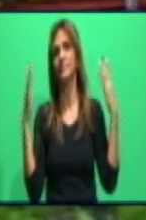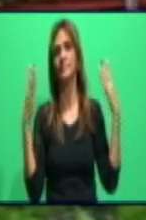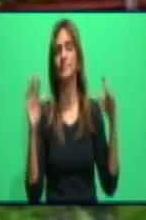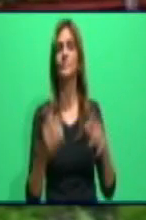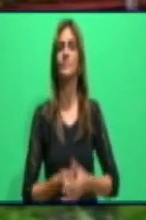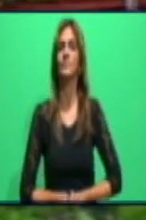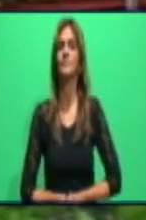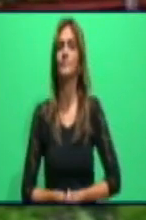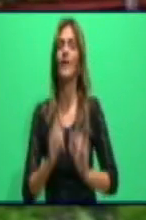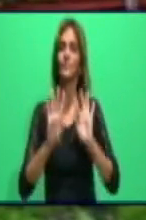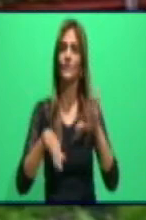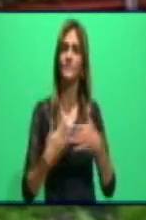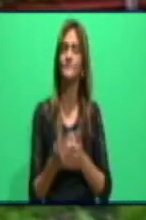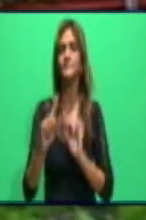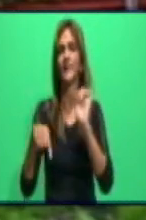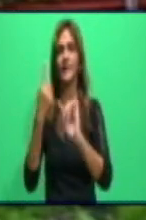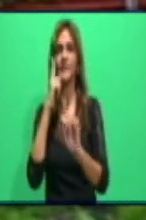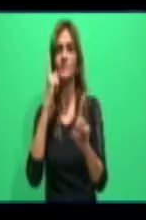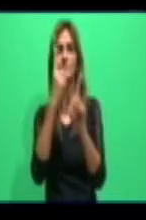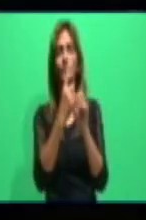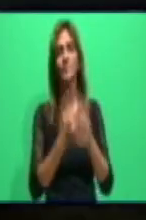les espero mañana